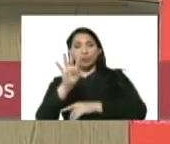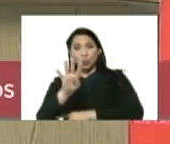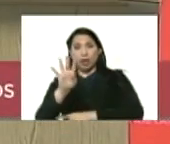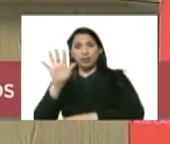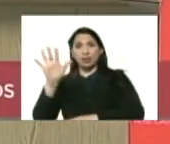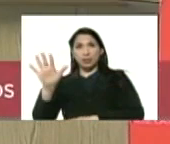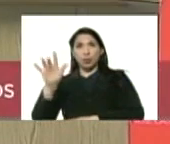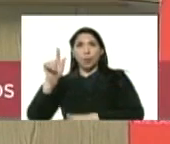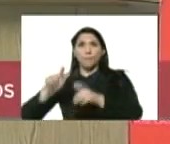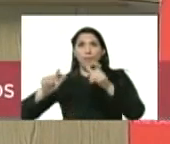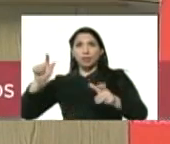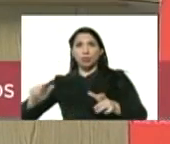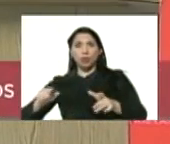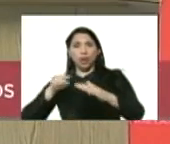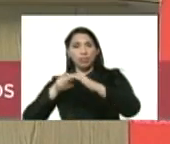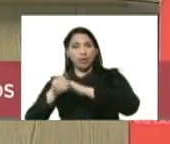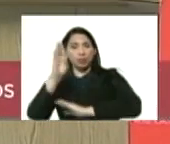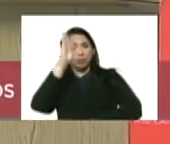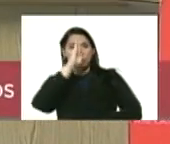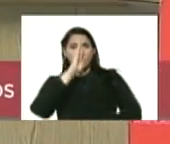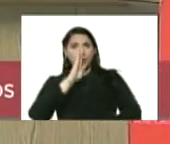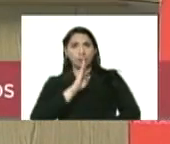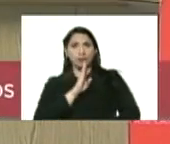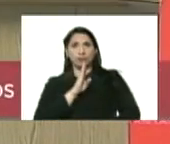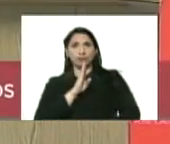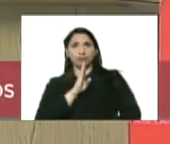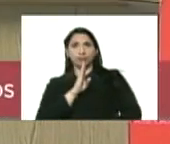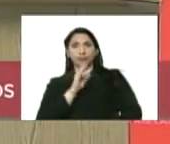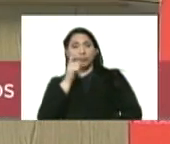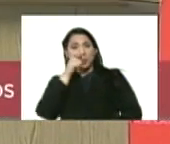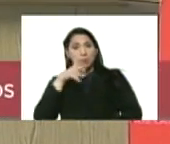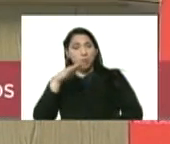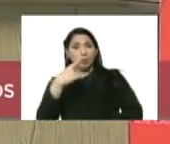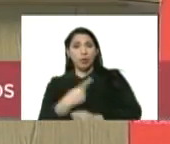25,945 personas de este pueblo hermano.